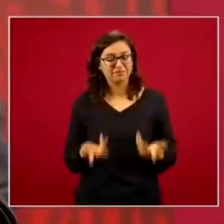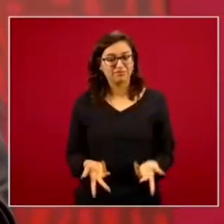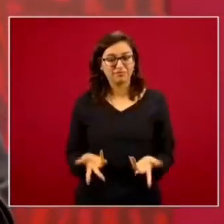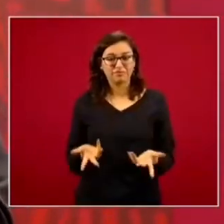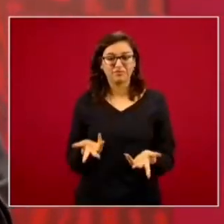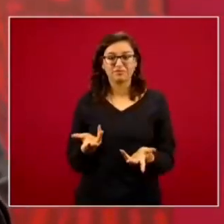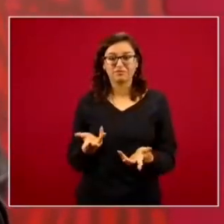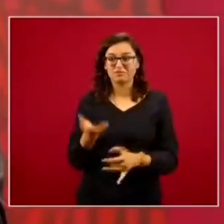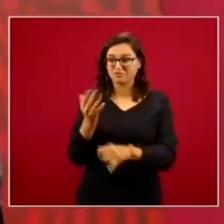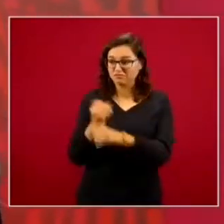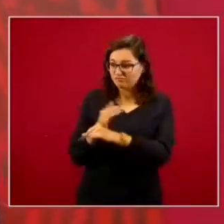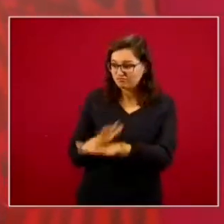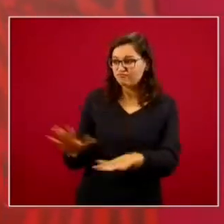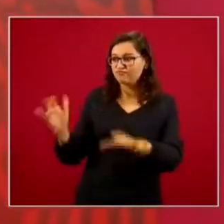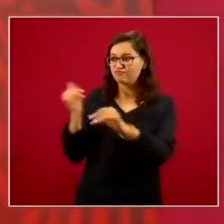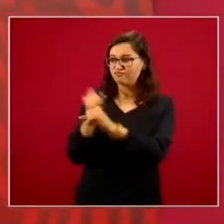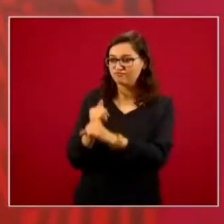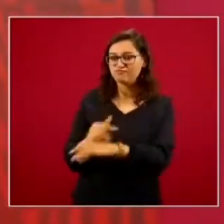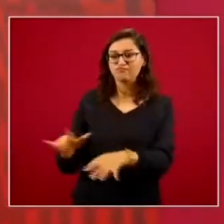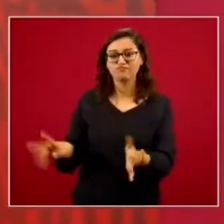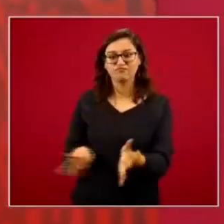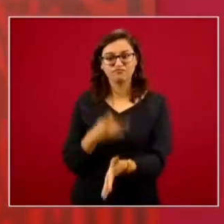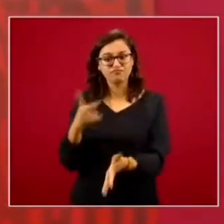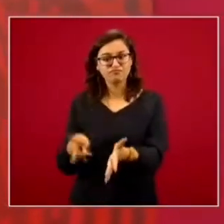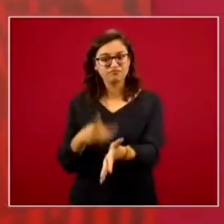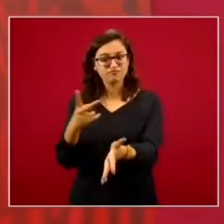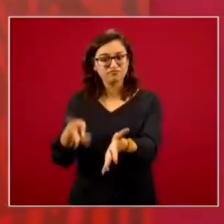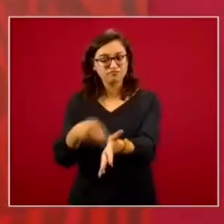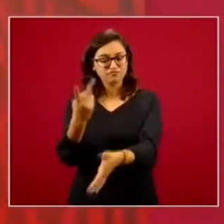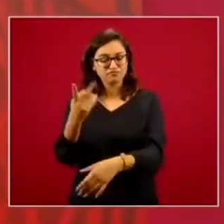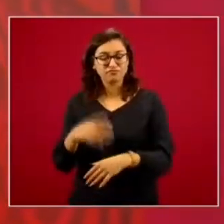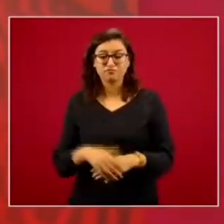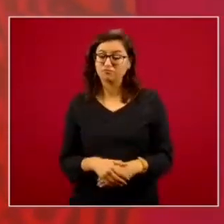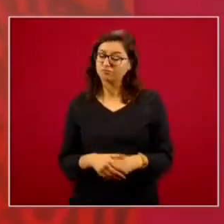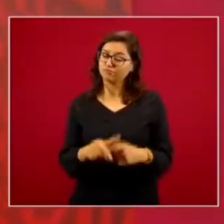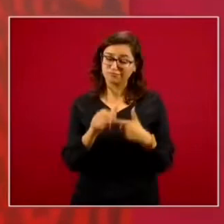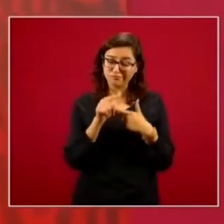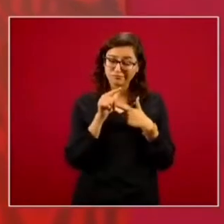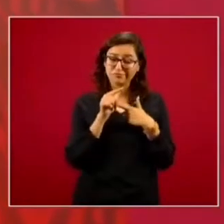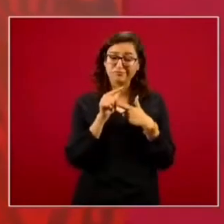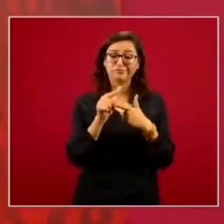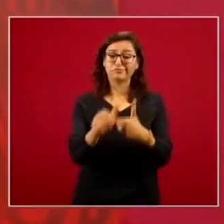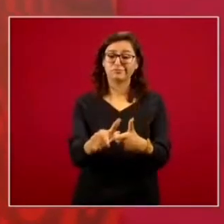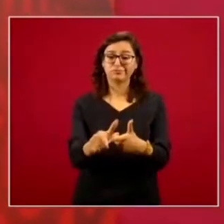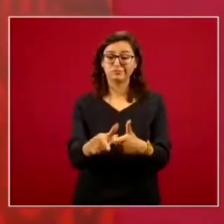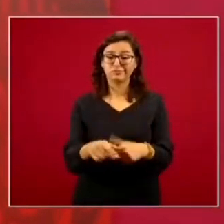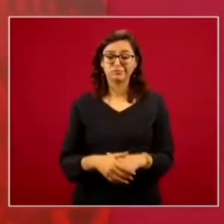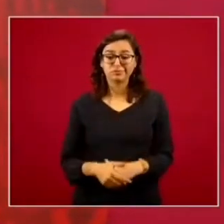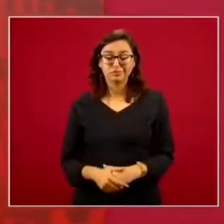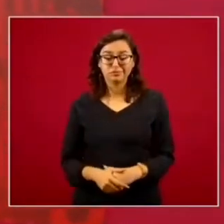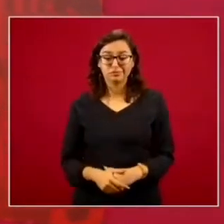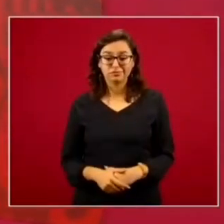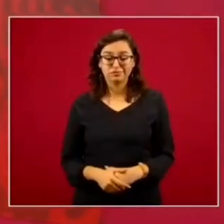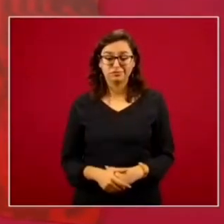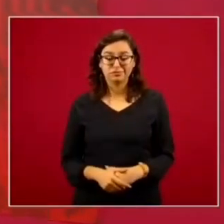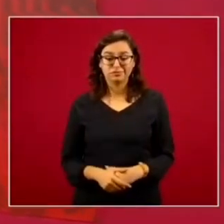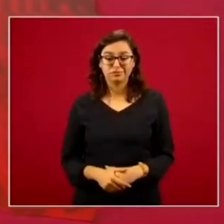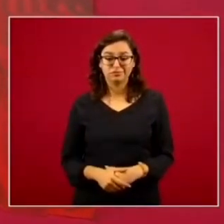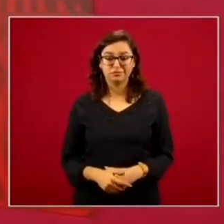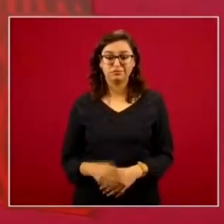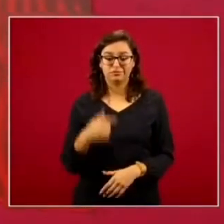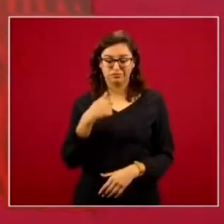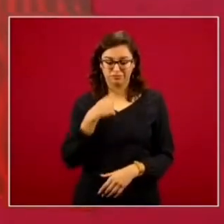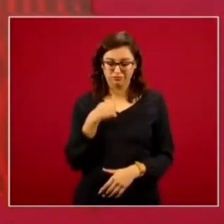les informe de lo que está sucediendo, y lo voy a seguir haciendo. Y estoy